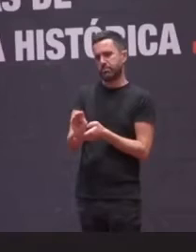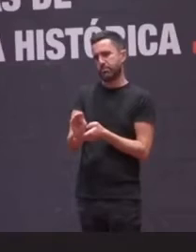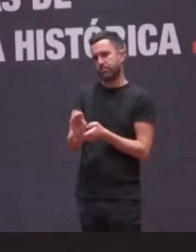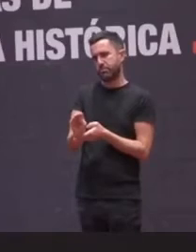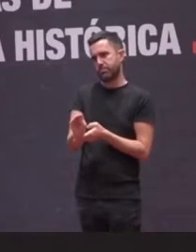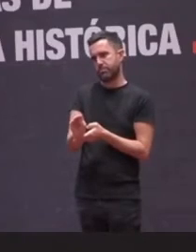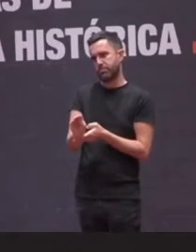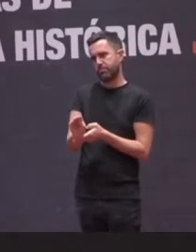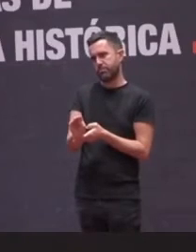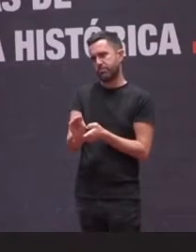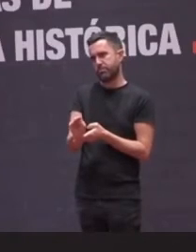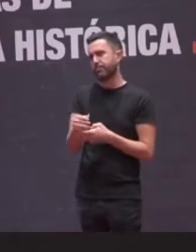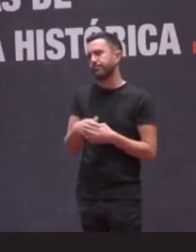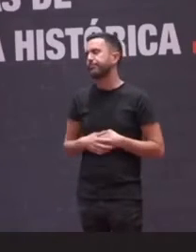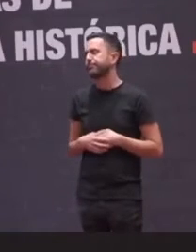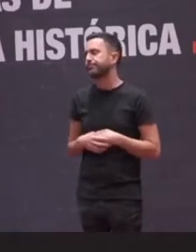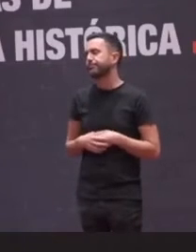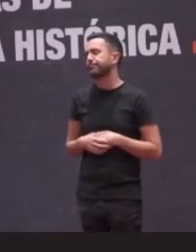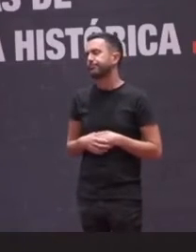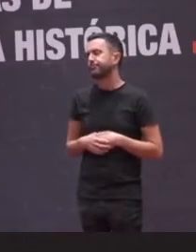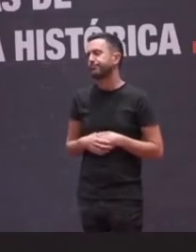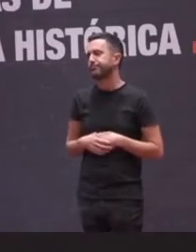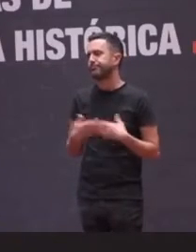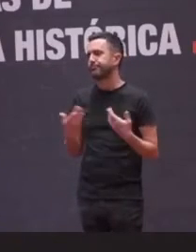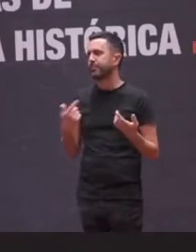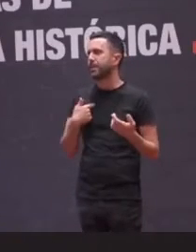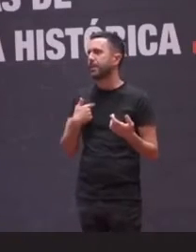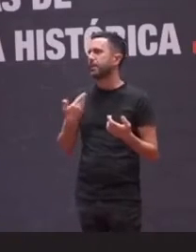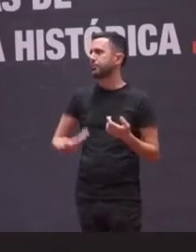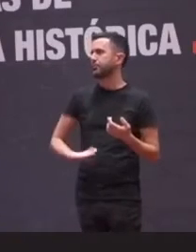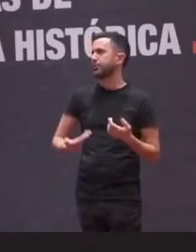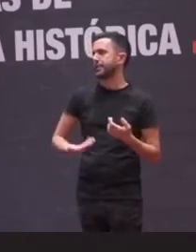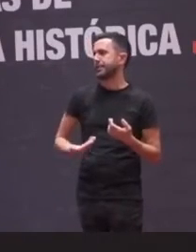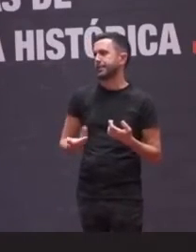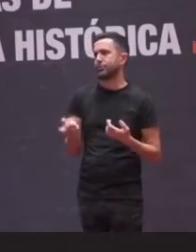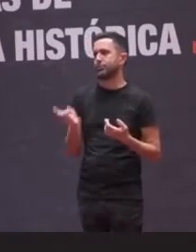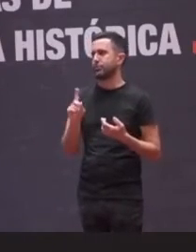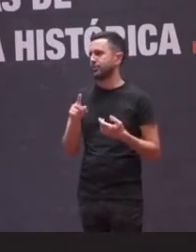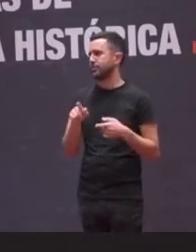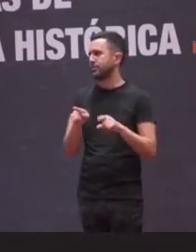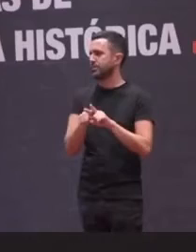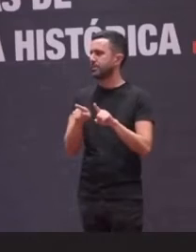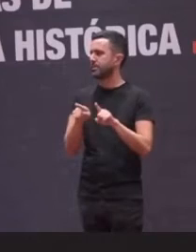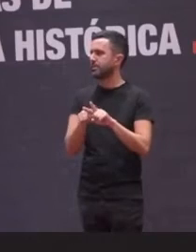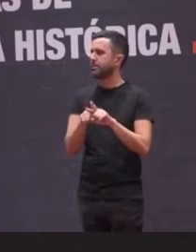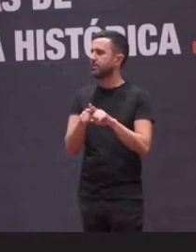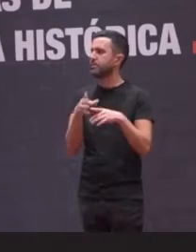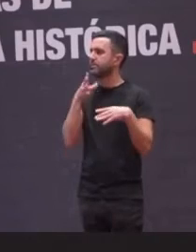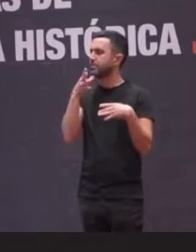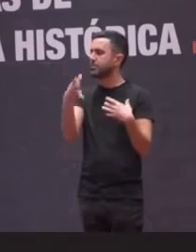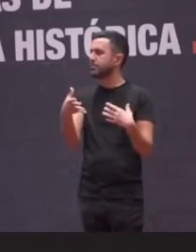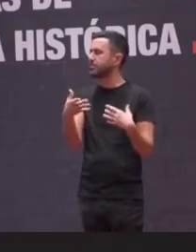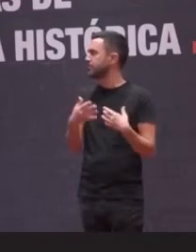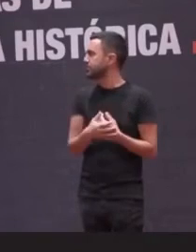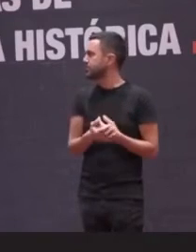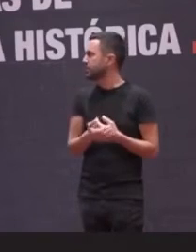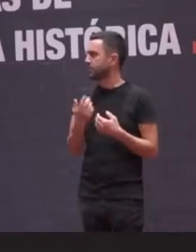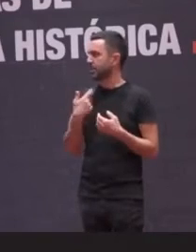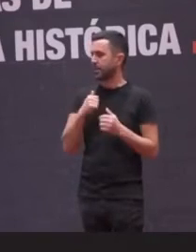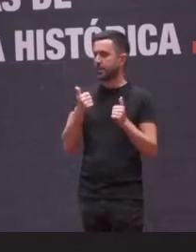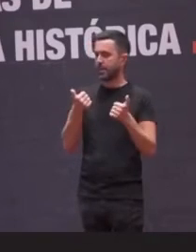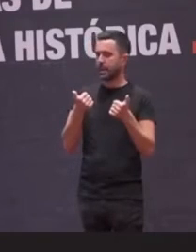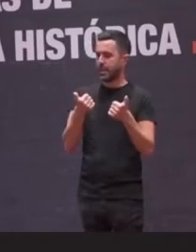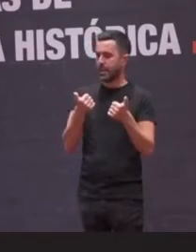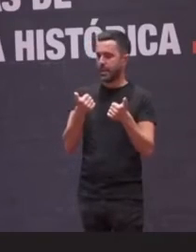ben, non é o máis relevante. Dous, porque había unha guarda que permaneceu no Pazo, curiosamente, ata despois